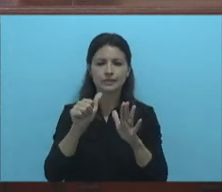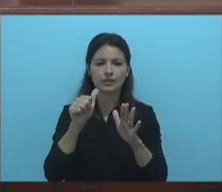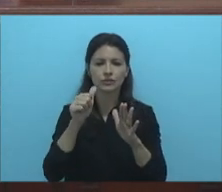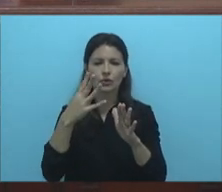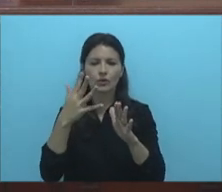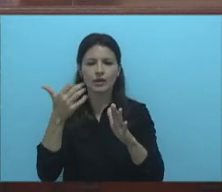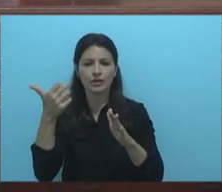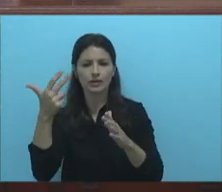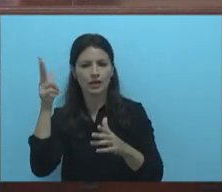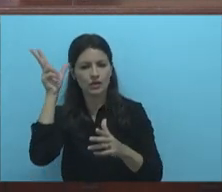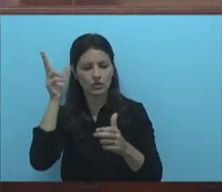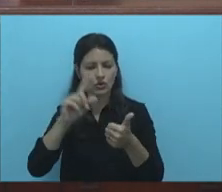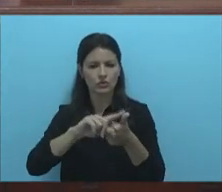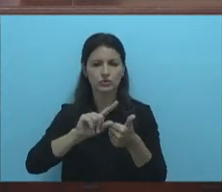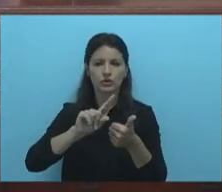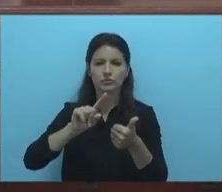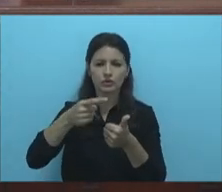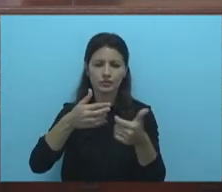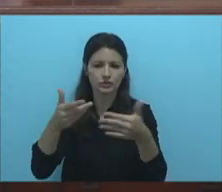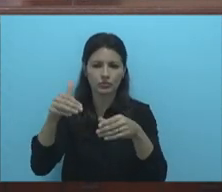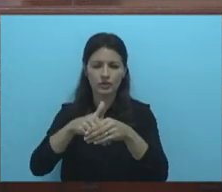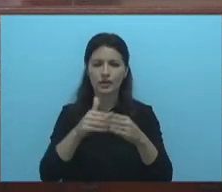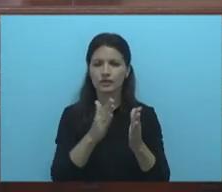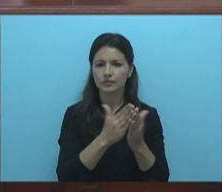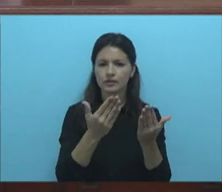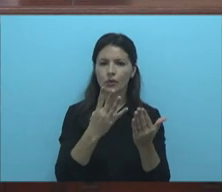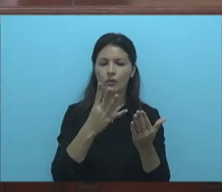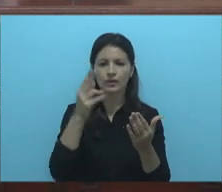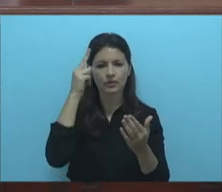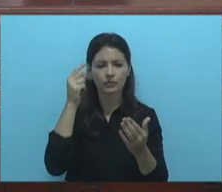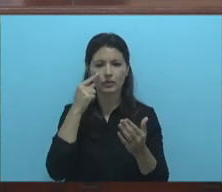49.648, preferencia para una sesión. Para los el expediente